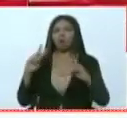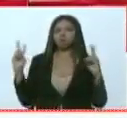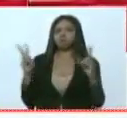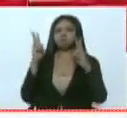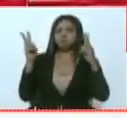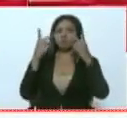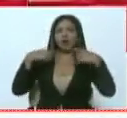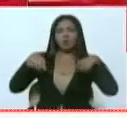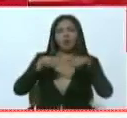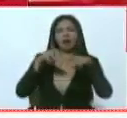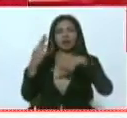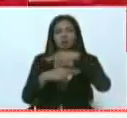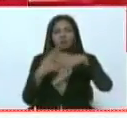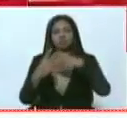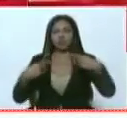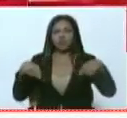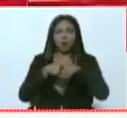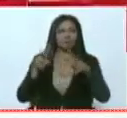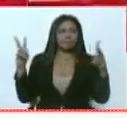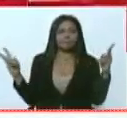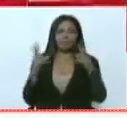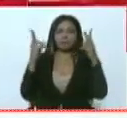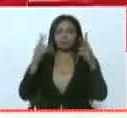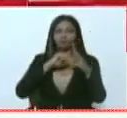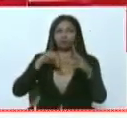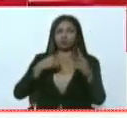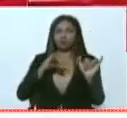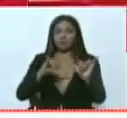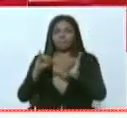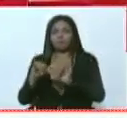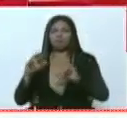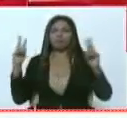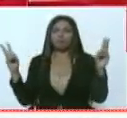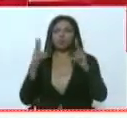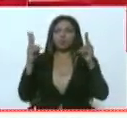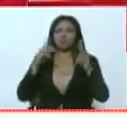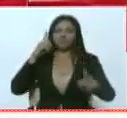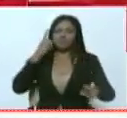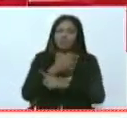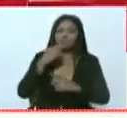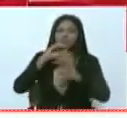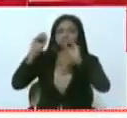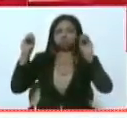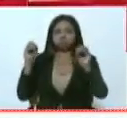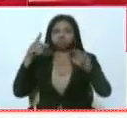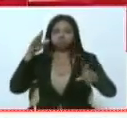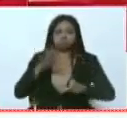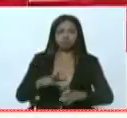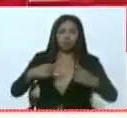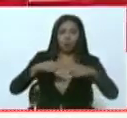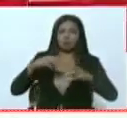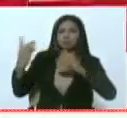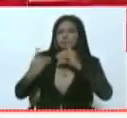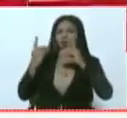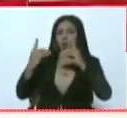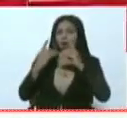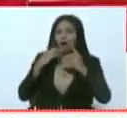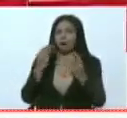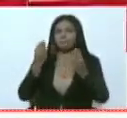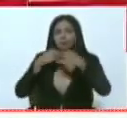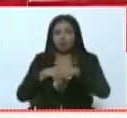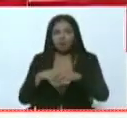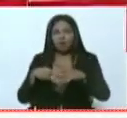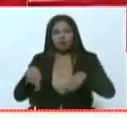la revolución está vencedora. Y nosotros, vencedores, debemos llamar a los vencidos para dialogar, para